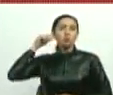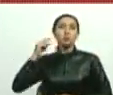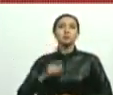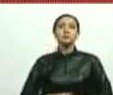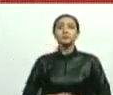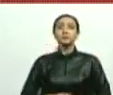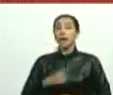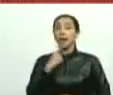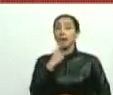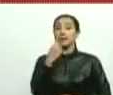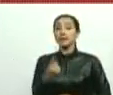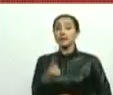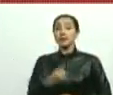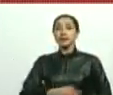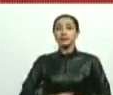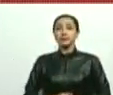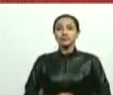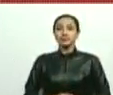podemos decir,